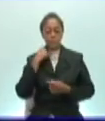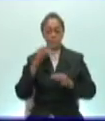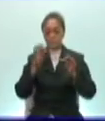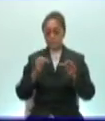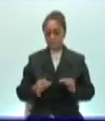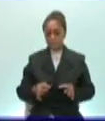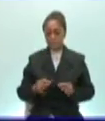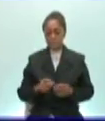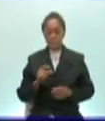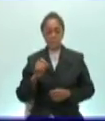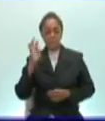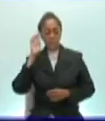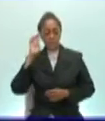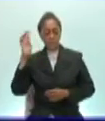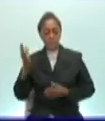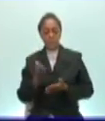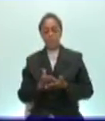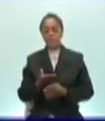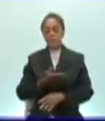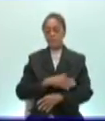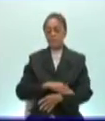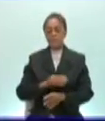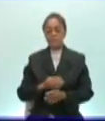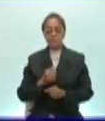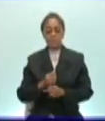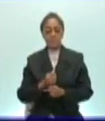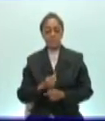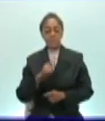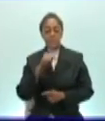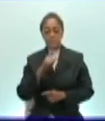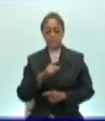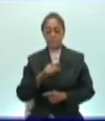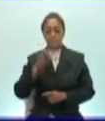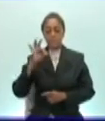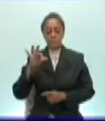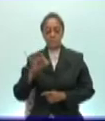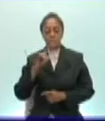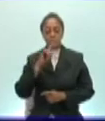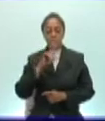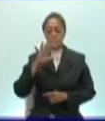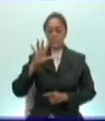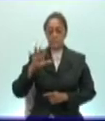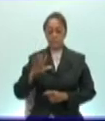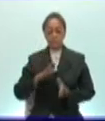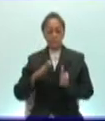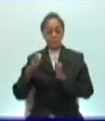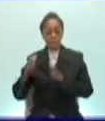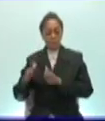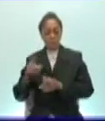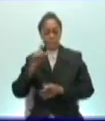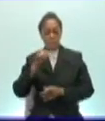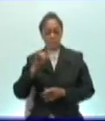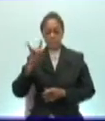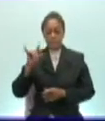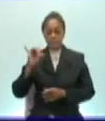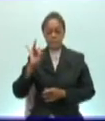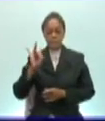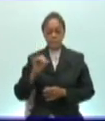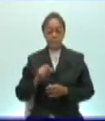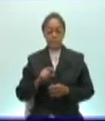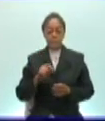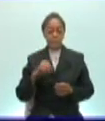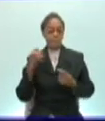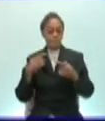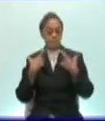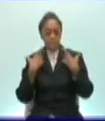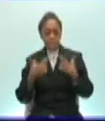específico. Recuerden que en la clase anterior trabajamos desde 1895 hasta el año 97, donde destacamos cosas muy